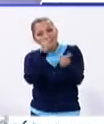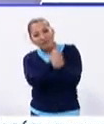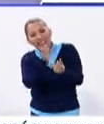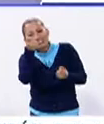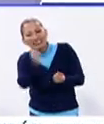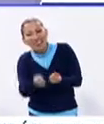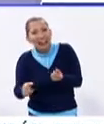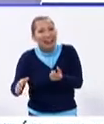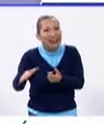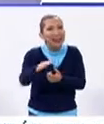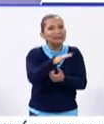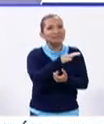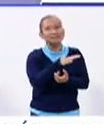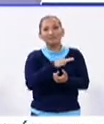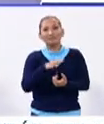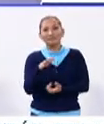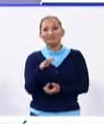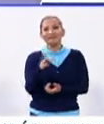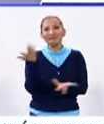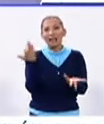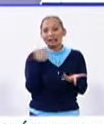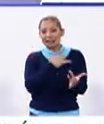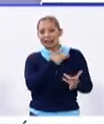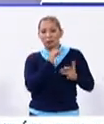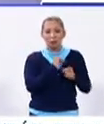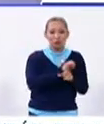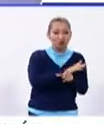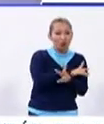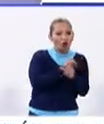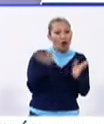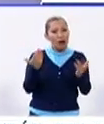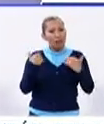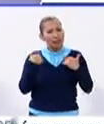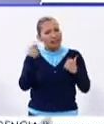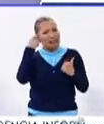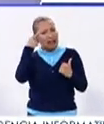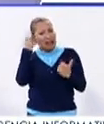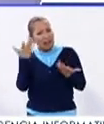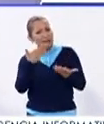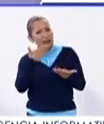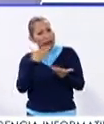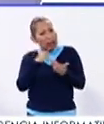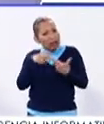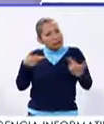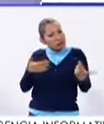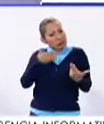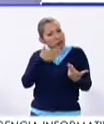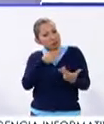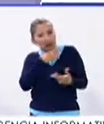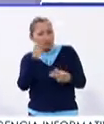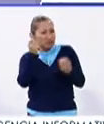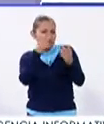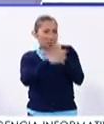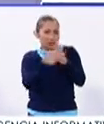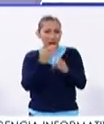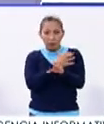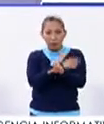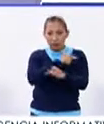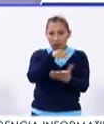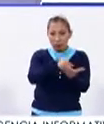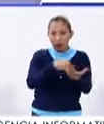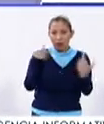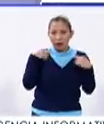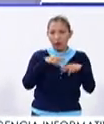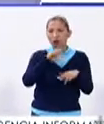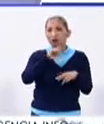que significa las emociones, la comprensión de las buenas relaciones, en fin, muchos aspectos. Para ello nos acompaña en el